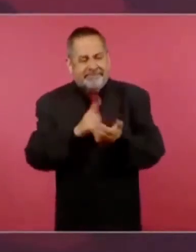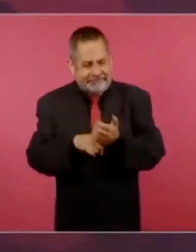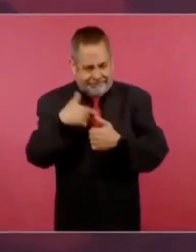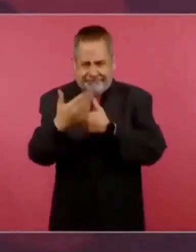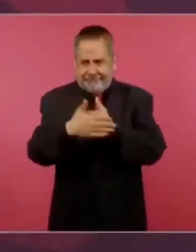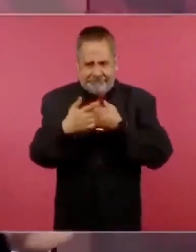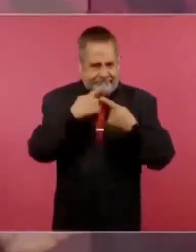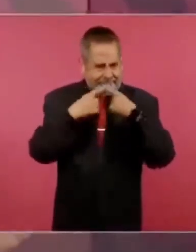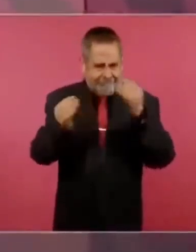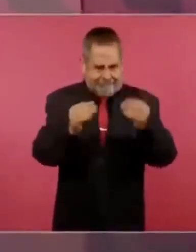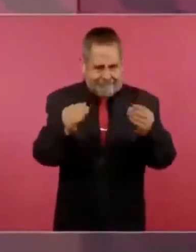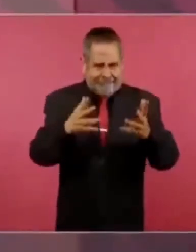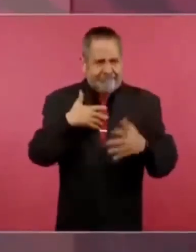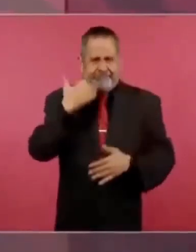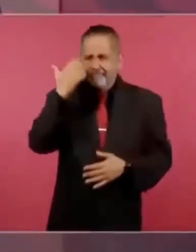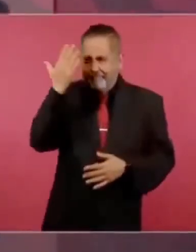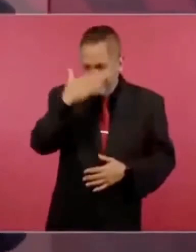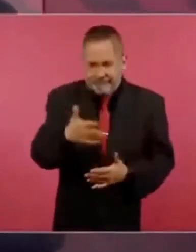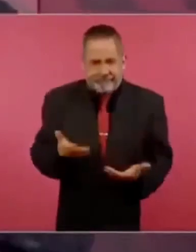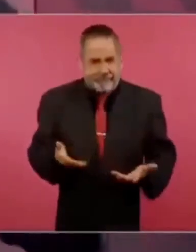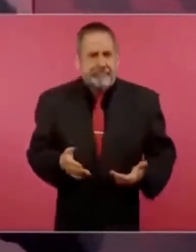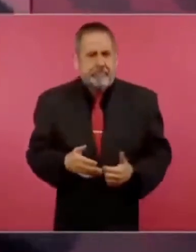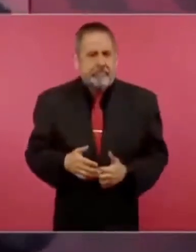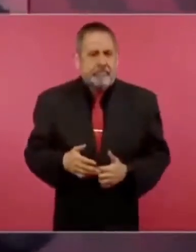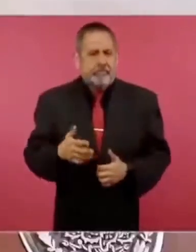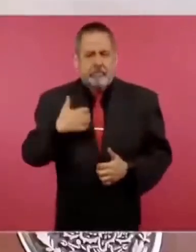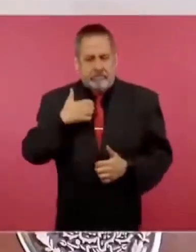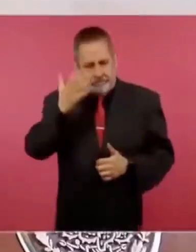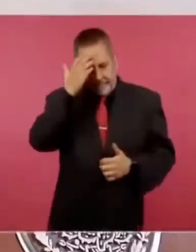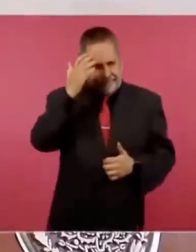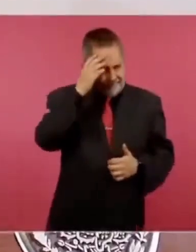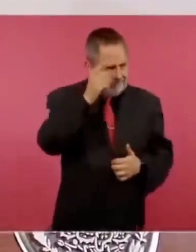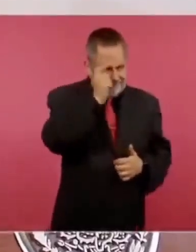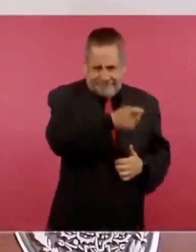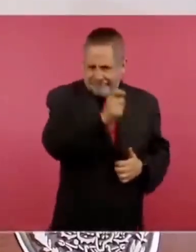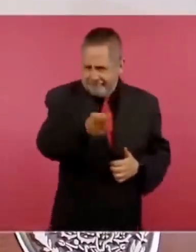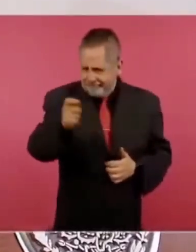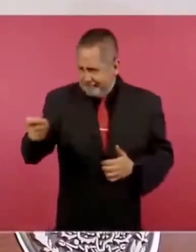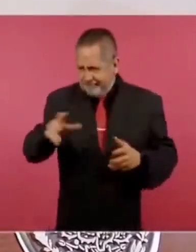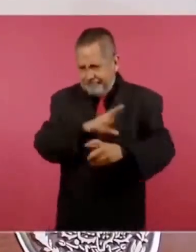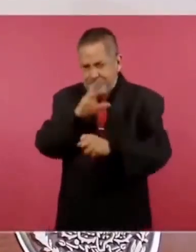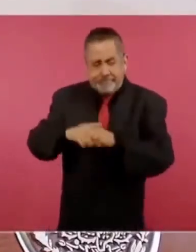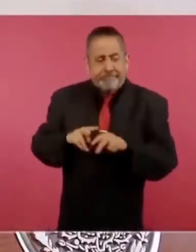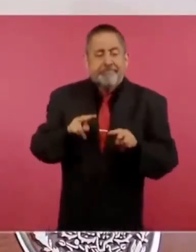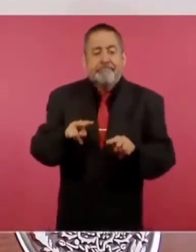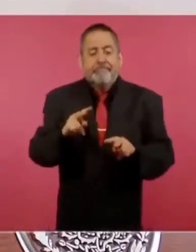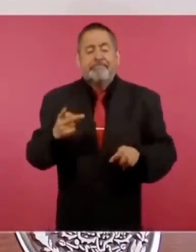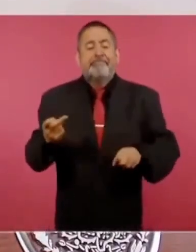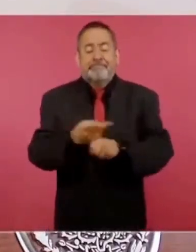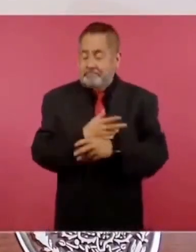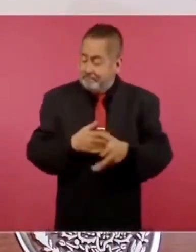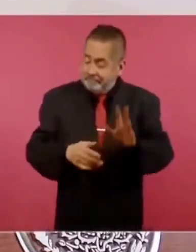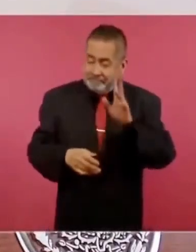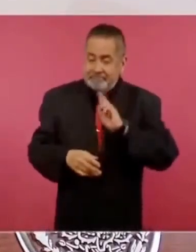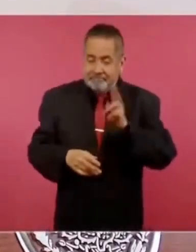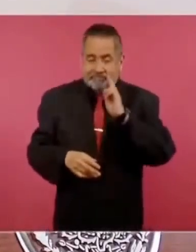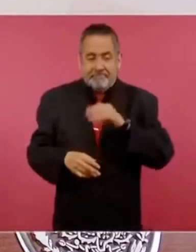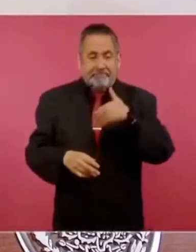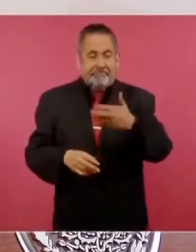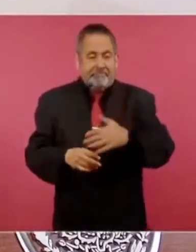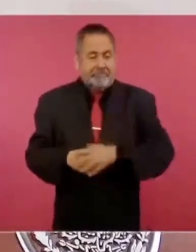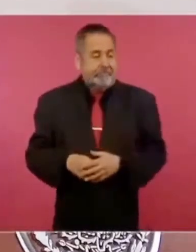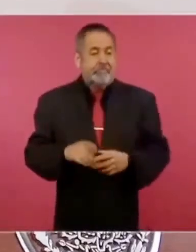evento Quiero saber O sea quiero conocer todo todo todo todo